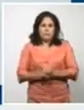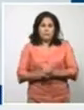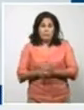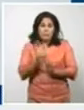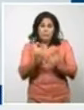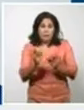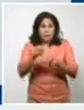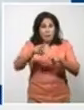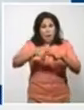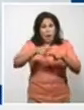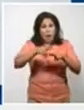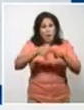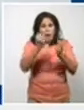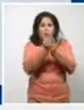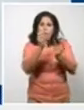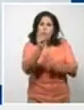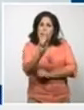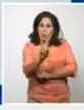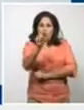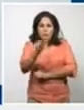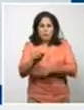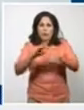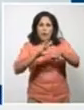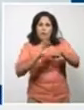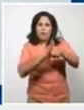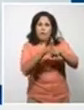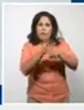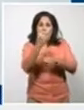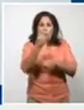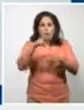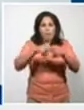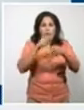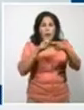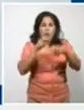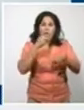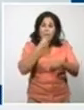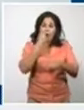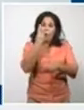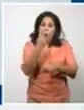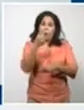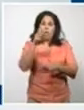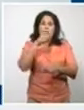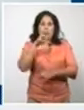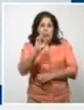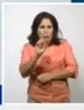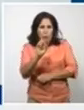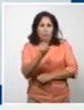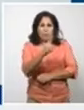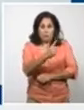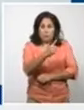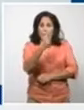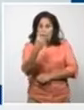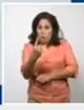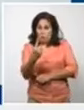Habana confirma 2 casos, uno en Habana Vieja y uno en El Cerro. Y en el caso de